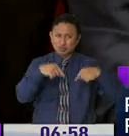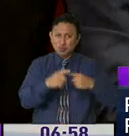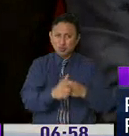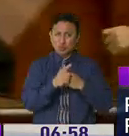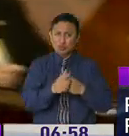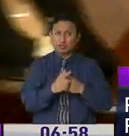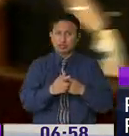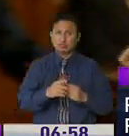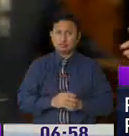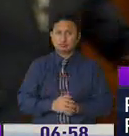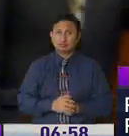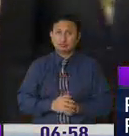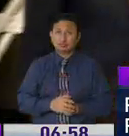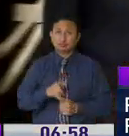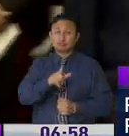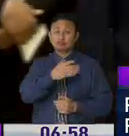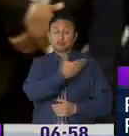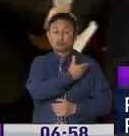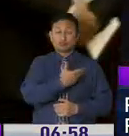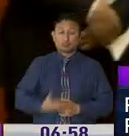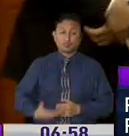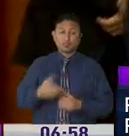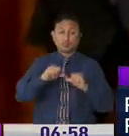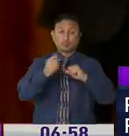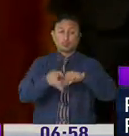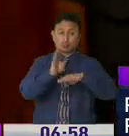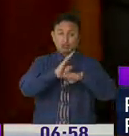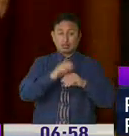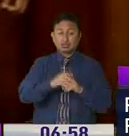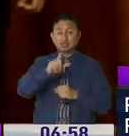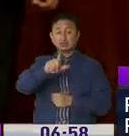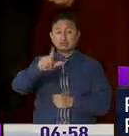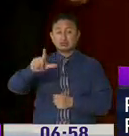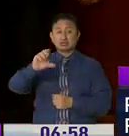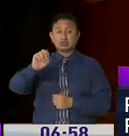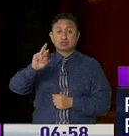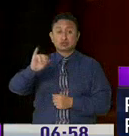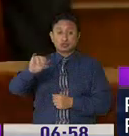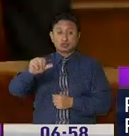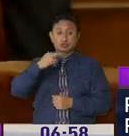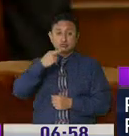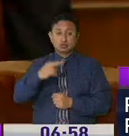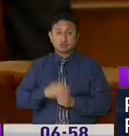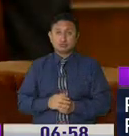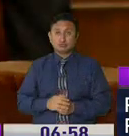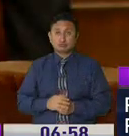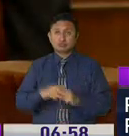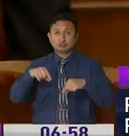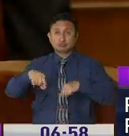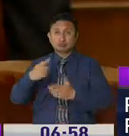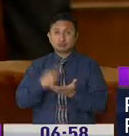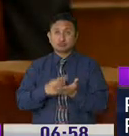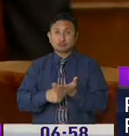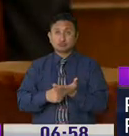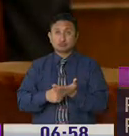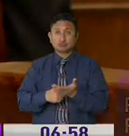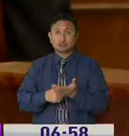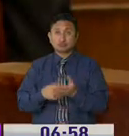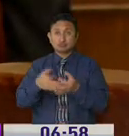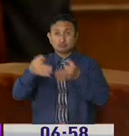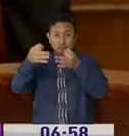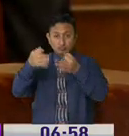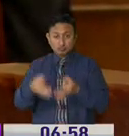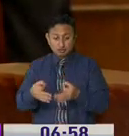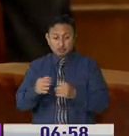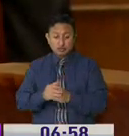que la presidenta del Legislativo, Guadalupe Llori, respondió. Será analizado como corresponde por su